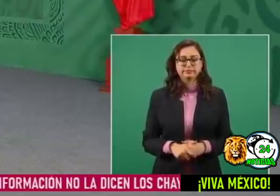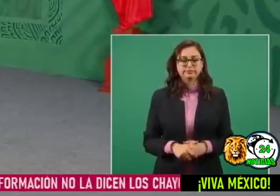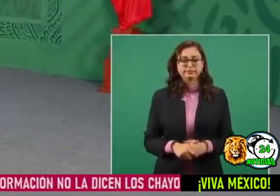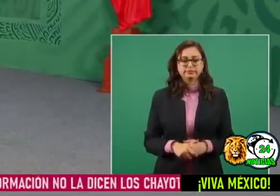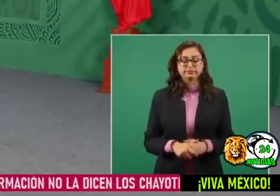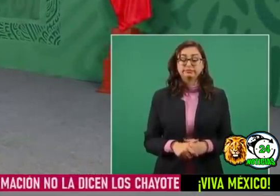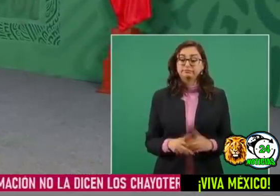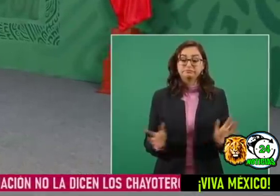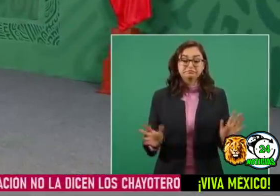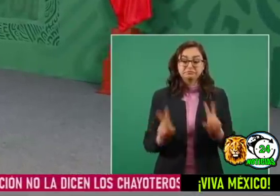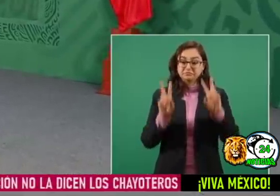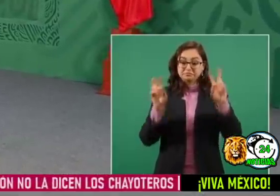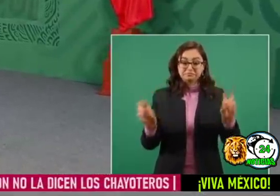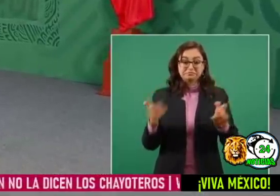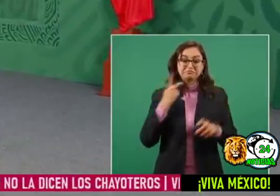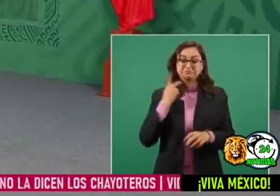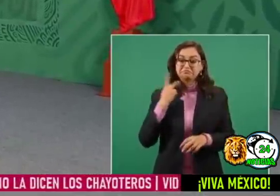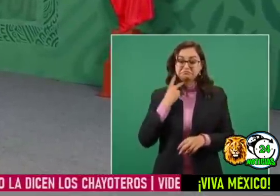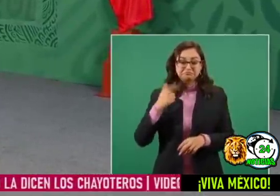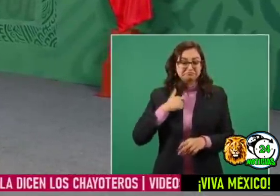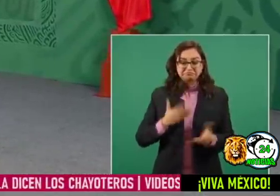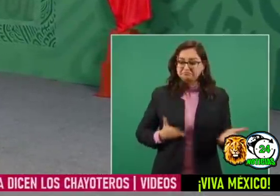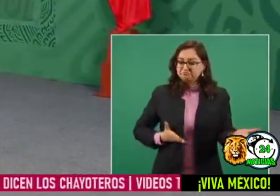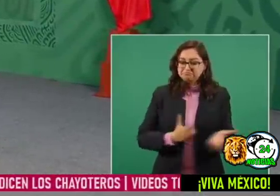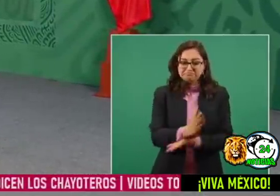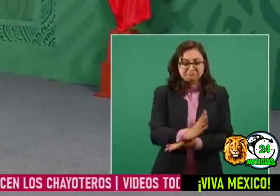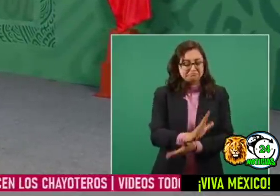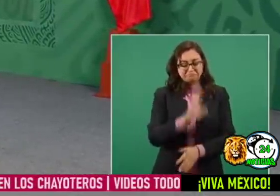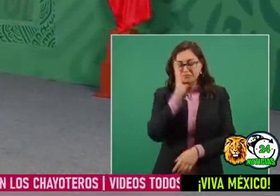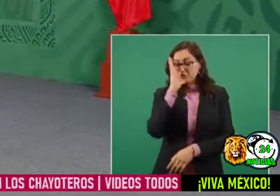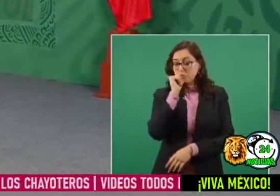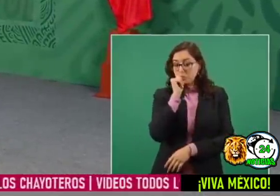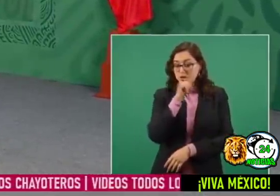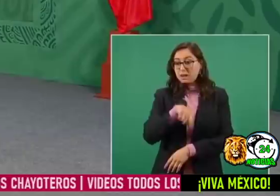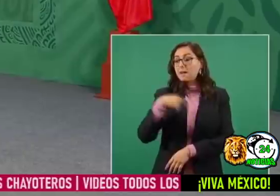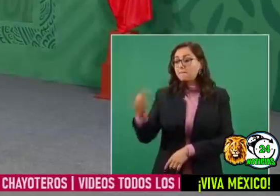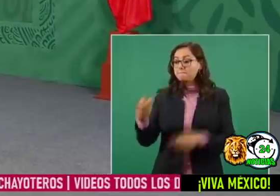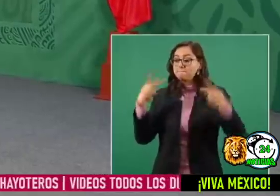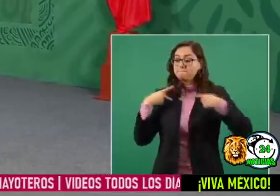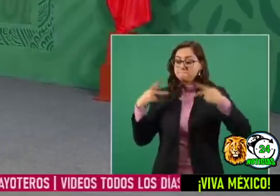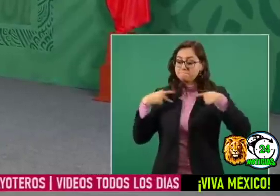meternos en eso. Ya la gente, y si no, la autoridad.